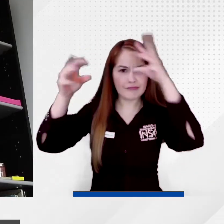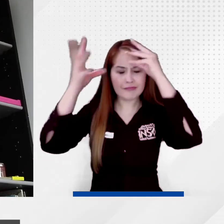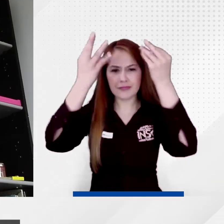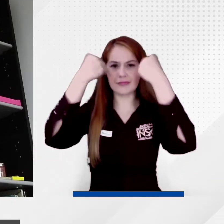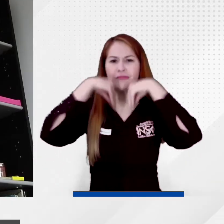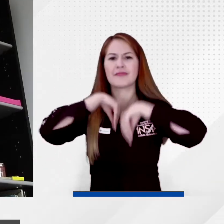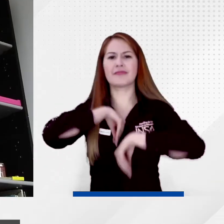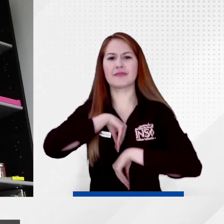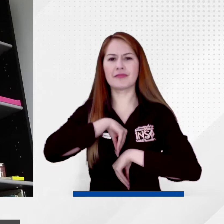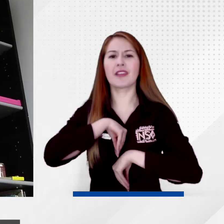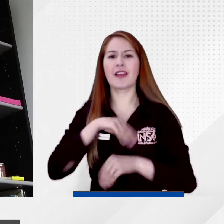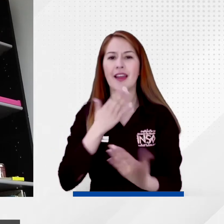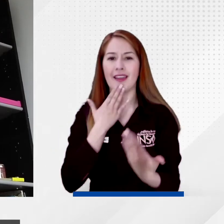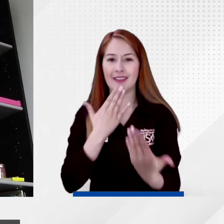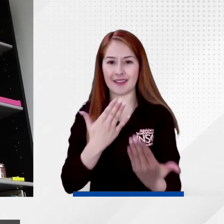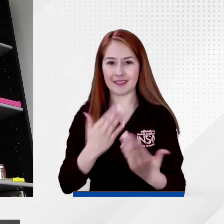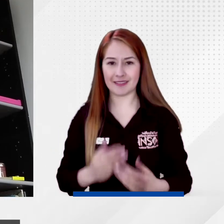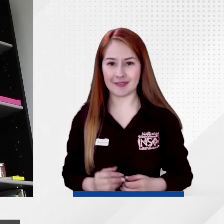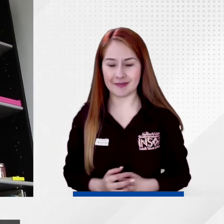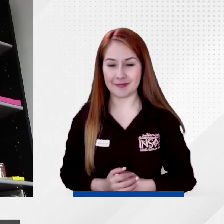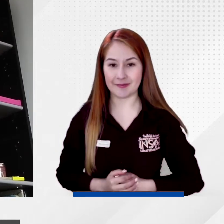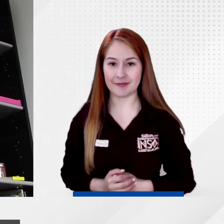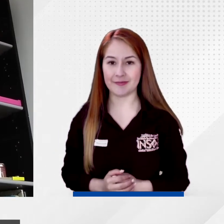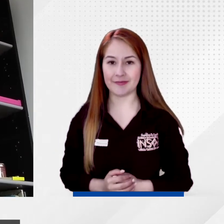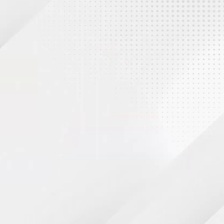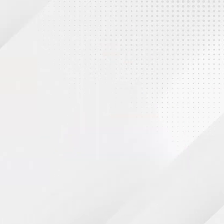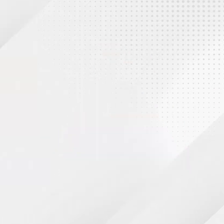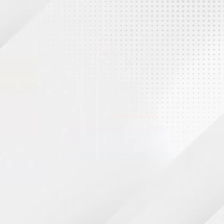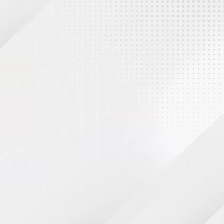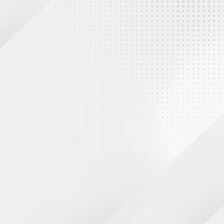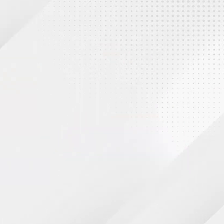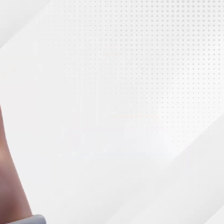en este encuentro. Muchas gracias.